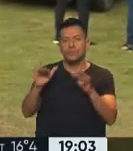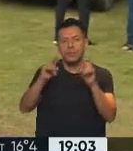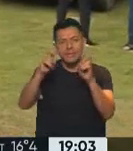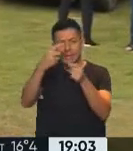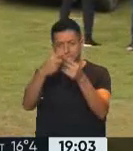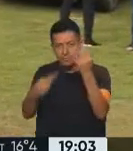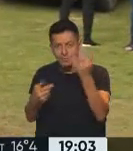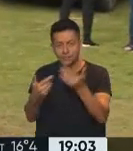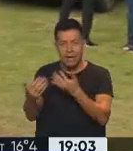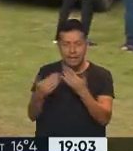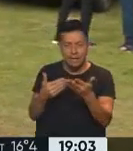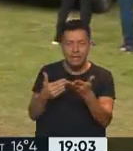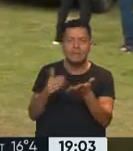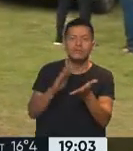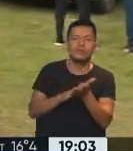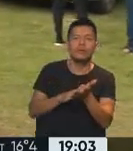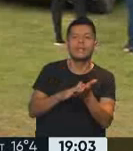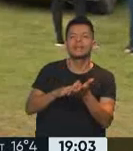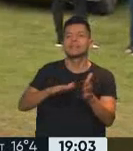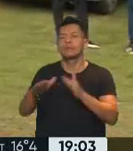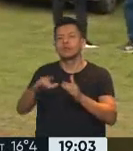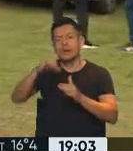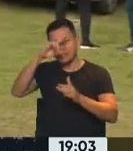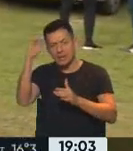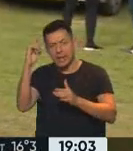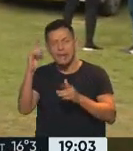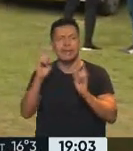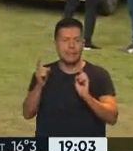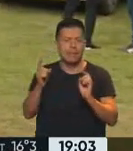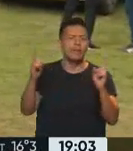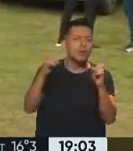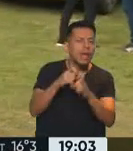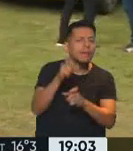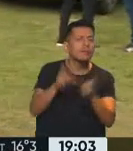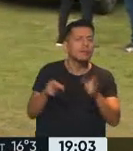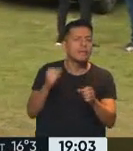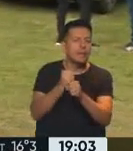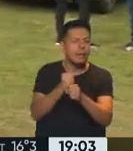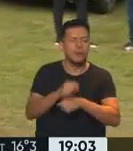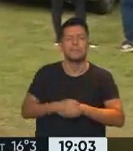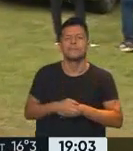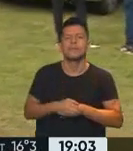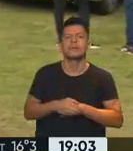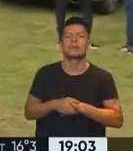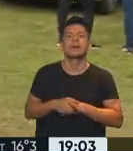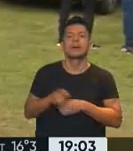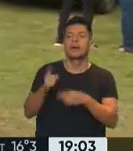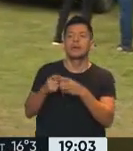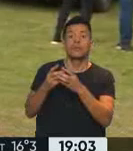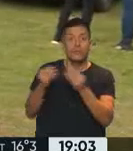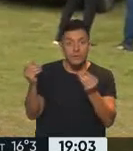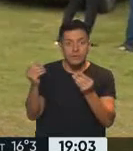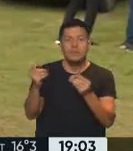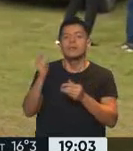ver con el quehacer nacional y también con la problemática de los trabajadores. El acto de cierre estuvo a cargo